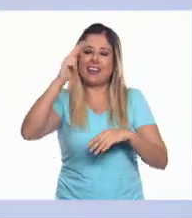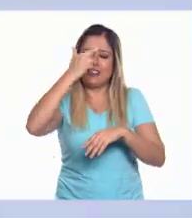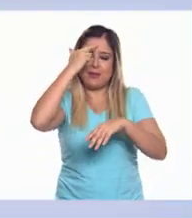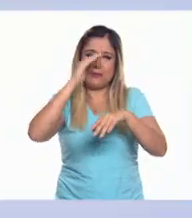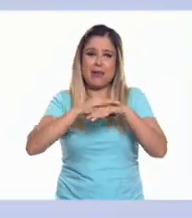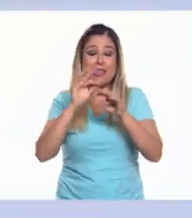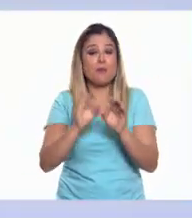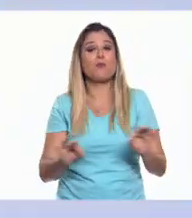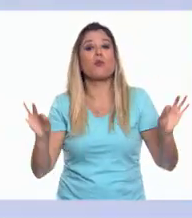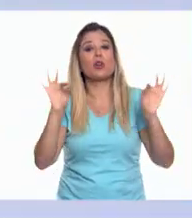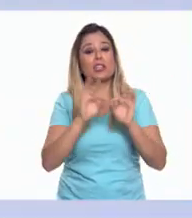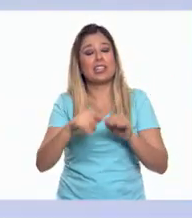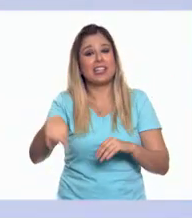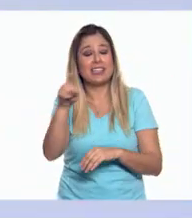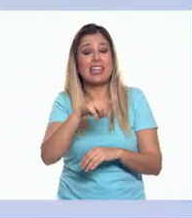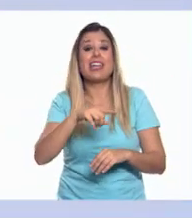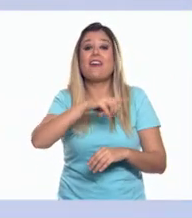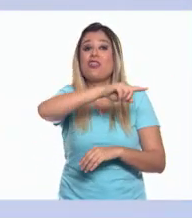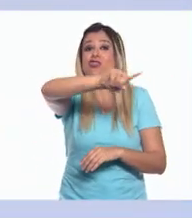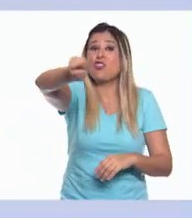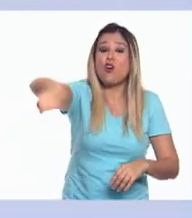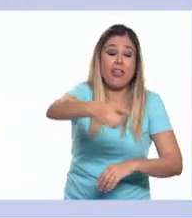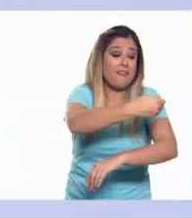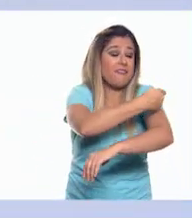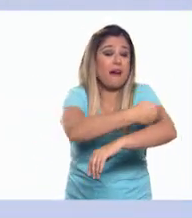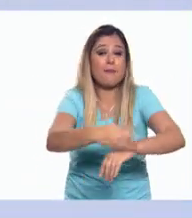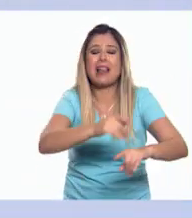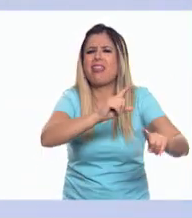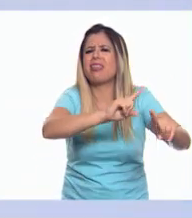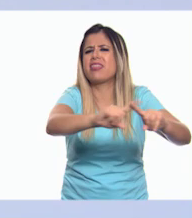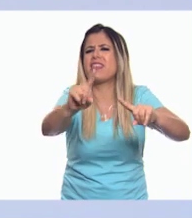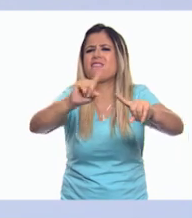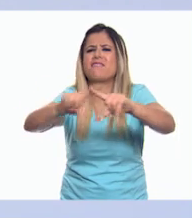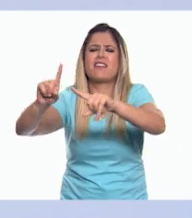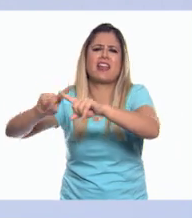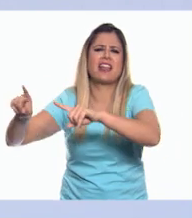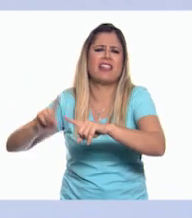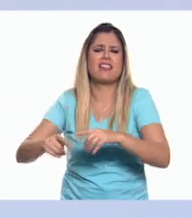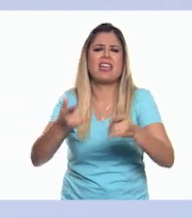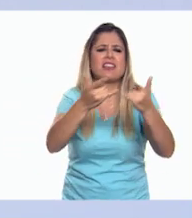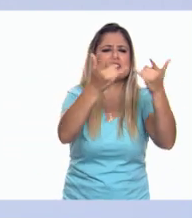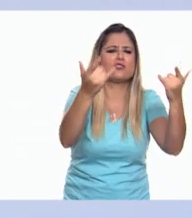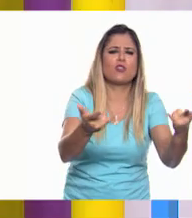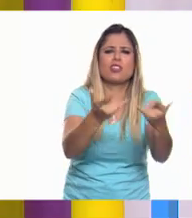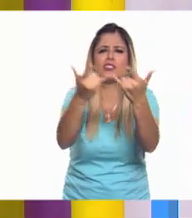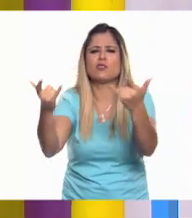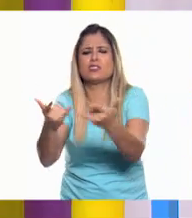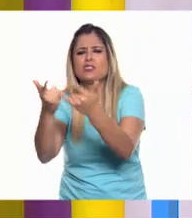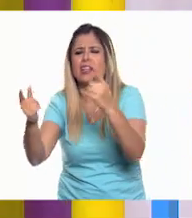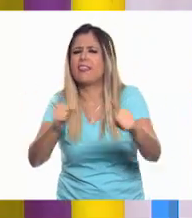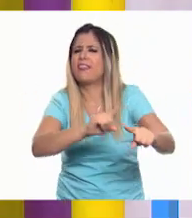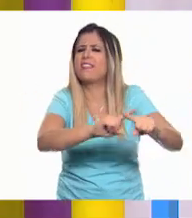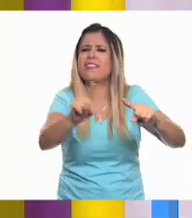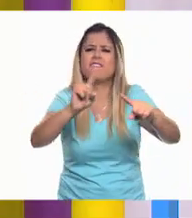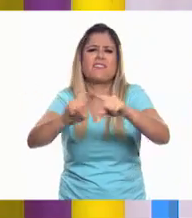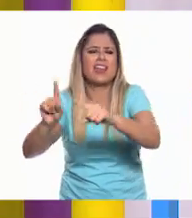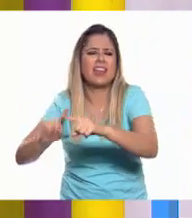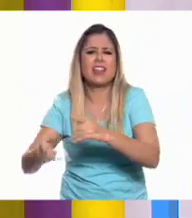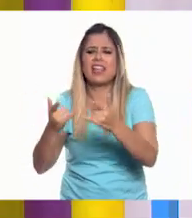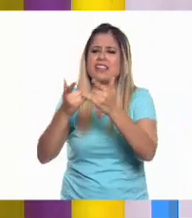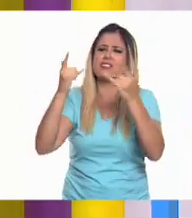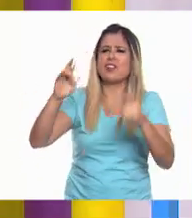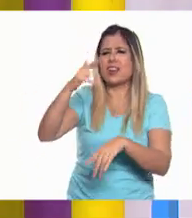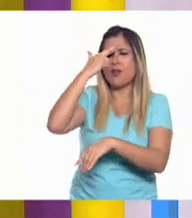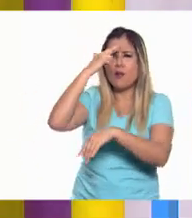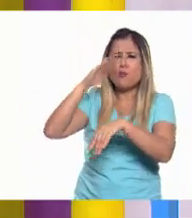muy importante. Todas las familias son diferentes, todas las historias son diferentes, todas las